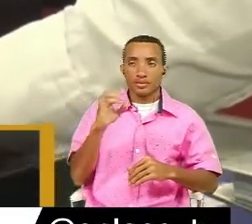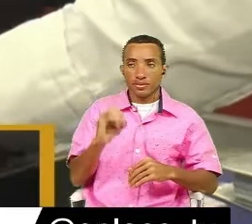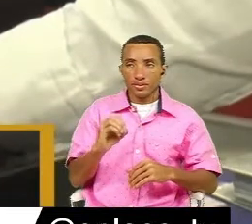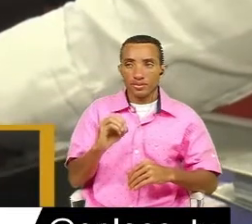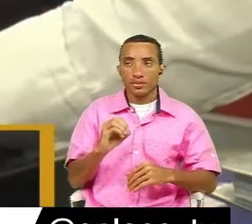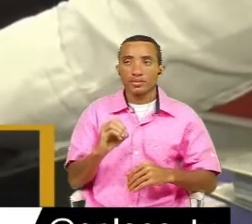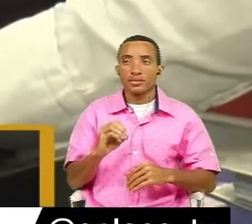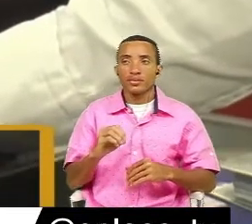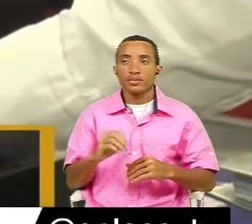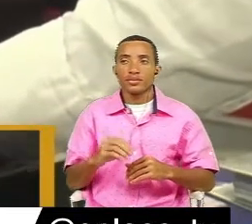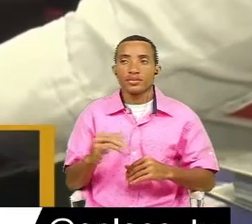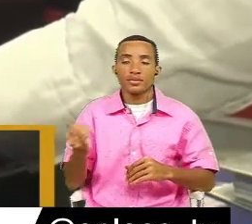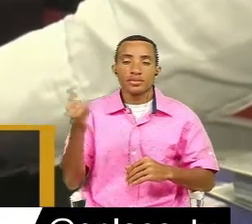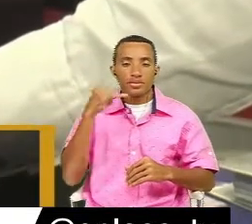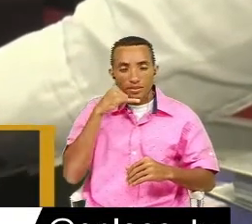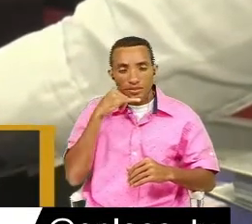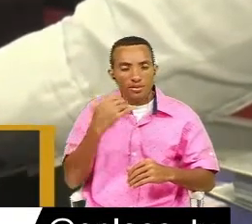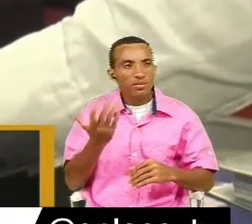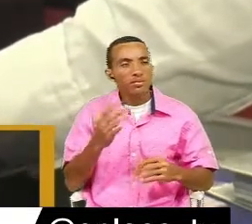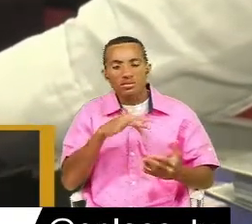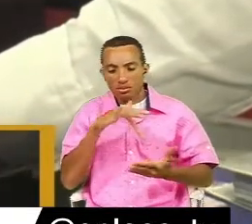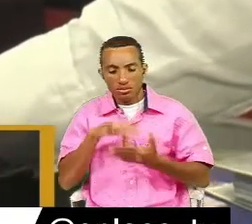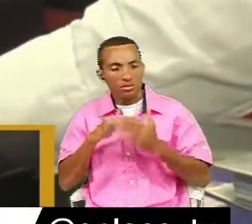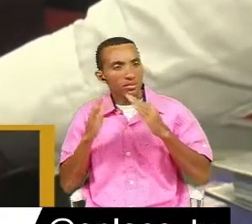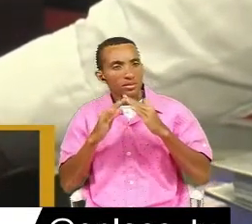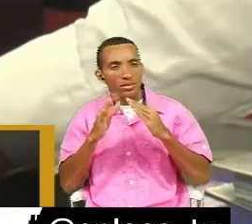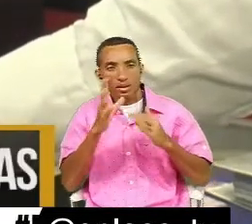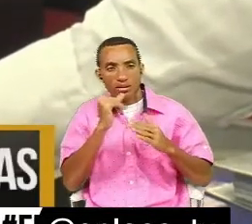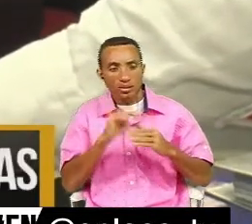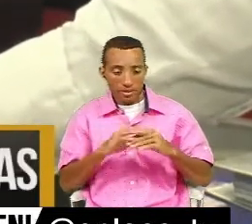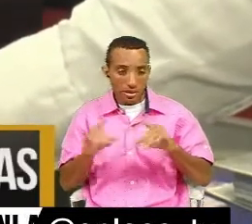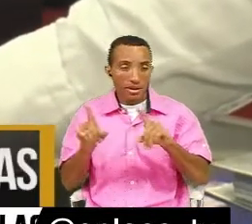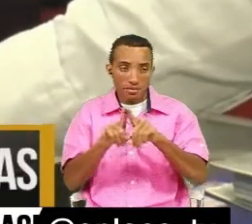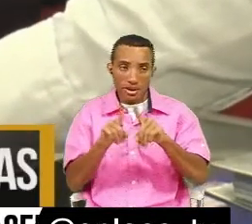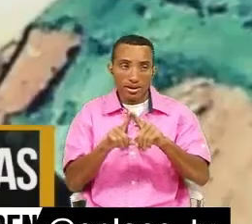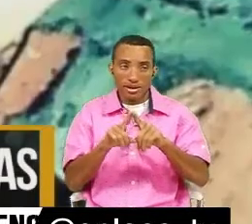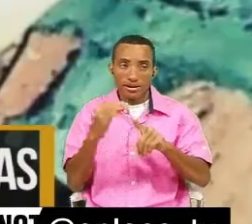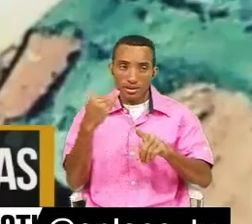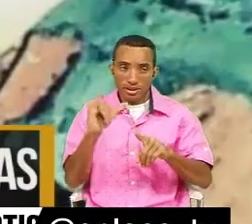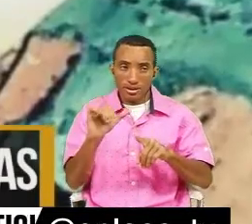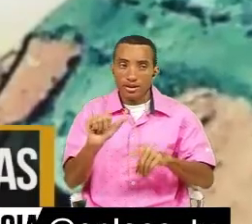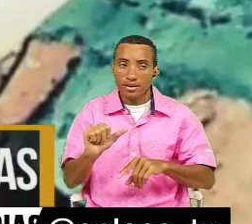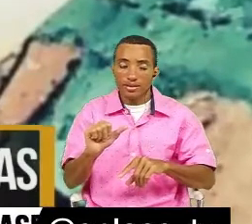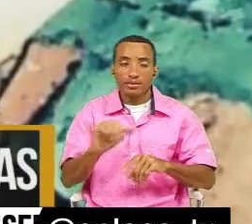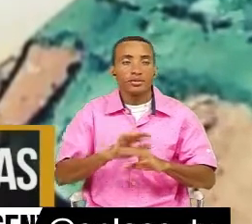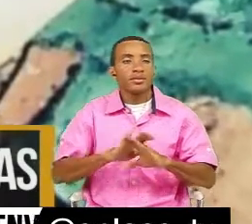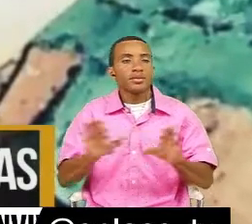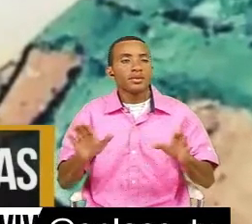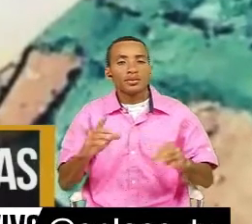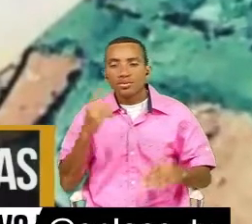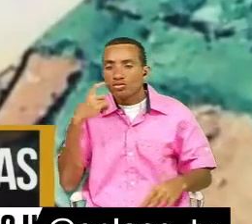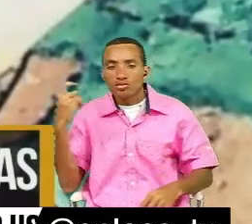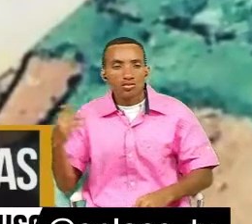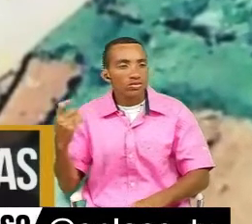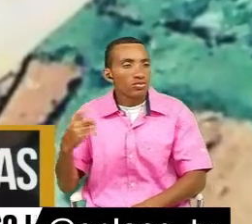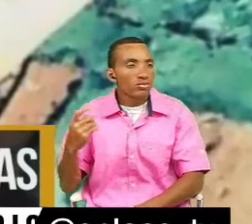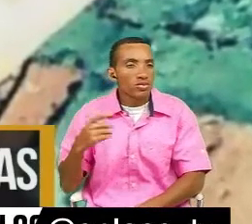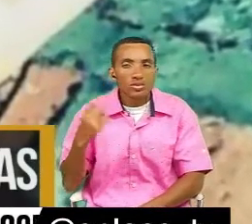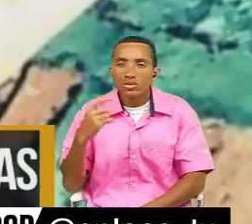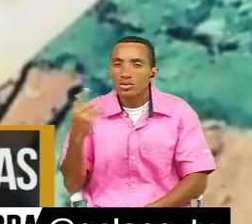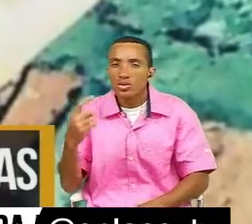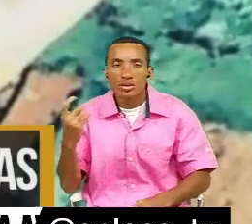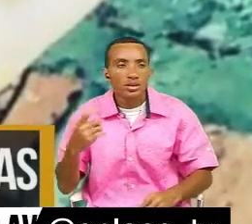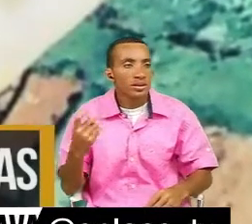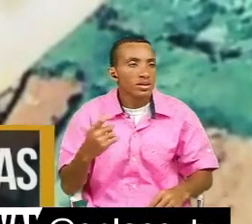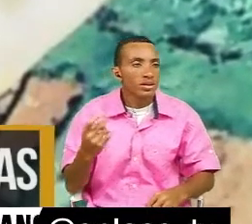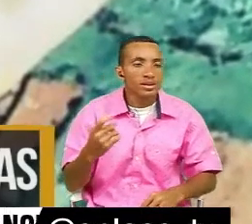ya no había llegado a la casa, había llegado la hermana, y la estaba buscando, y la buscó primero antes de llamarme,